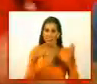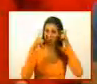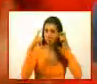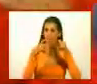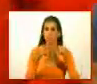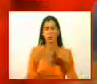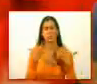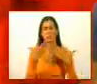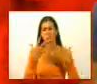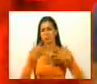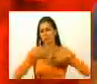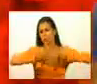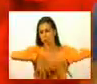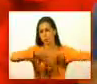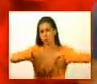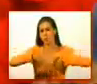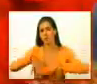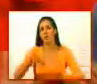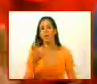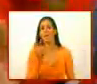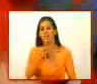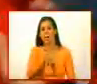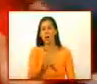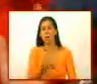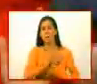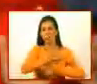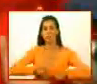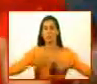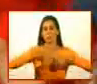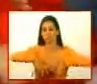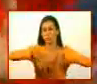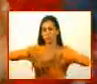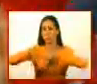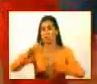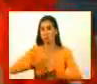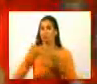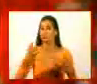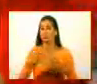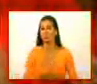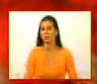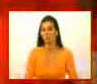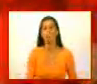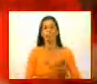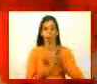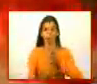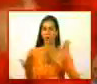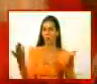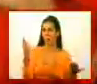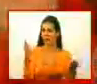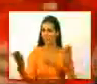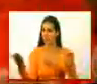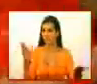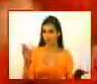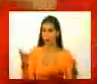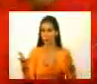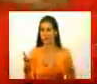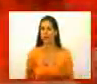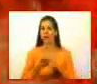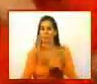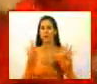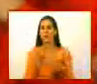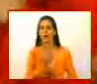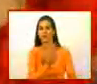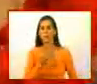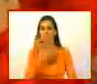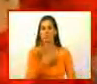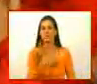de cientos y miles de jóvenes en Acarigua, estado portuguesa. Esa es la mejor demostración que podemos darle al país de la manera más política y más